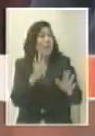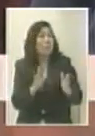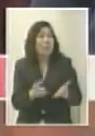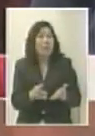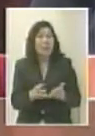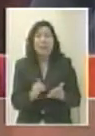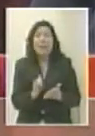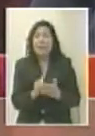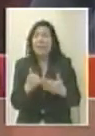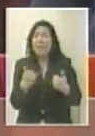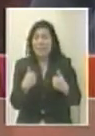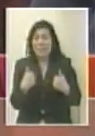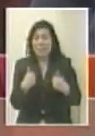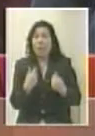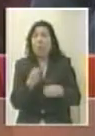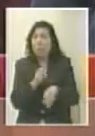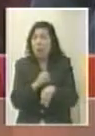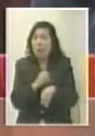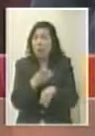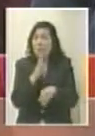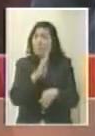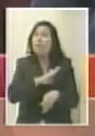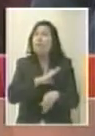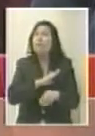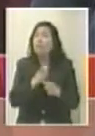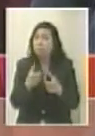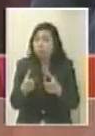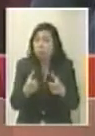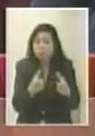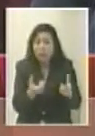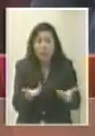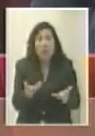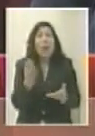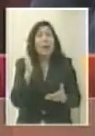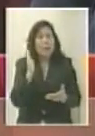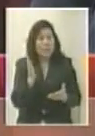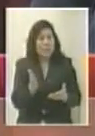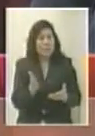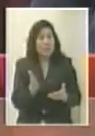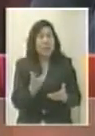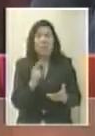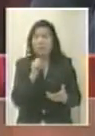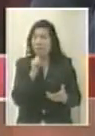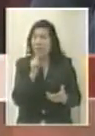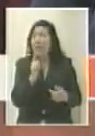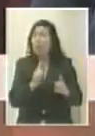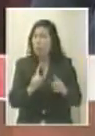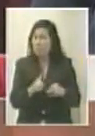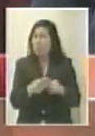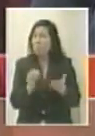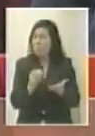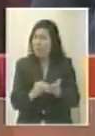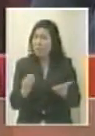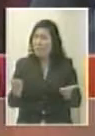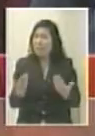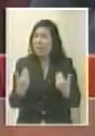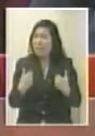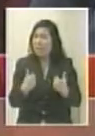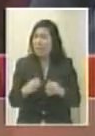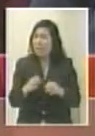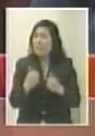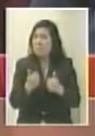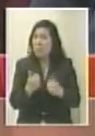la capacidad de fiscalizar buenos comportamientos ambientales y sancionar malos comportamientos, pero a su vez incentivar a aquellos que lo hacen